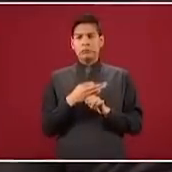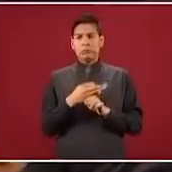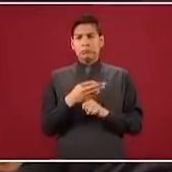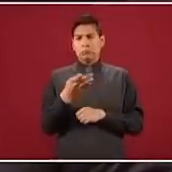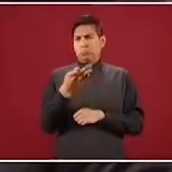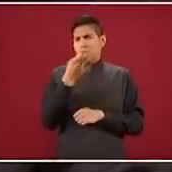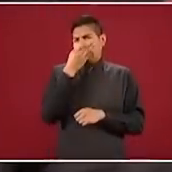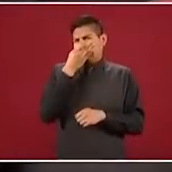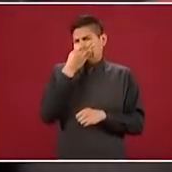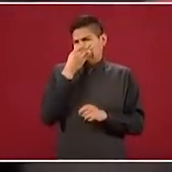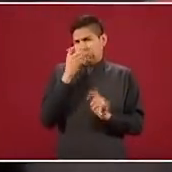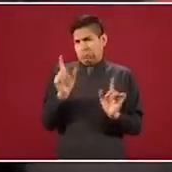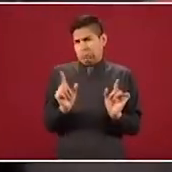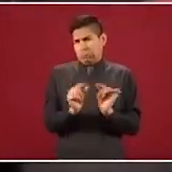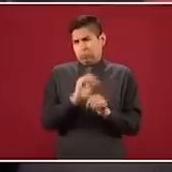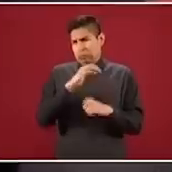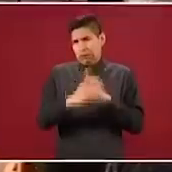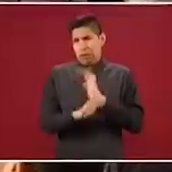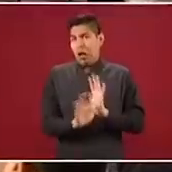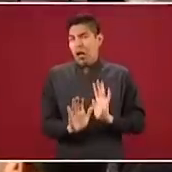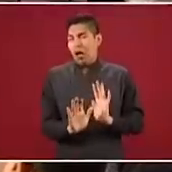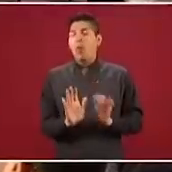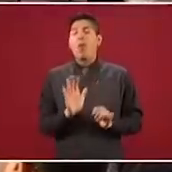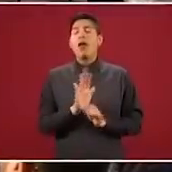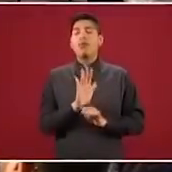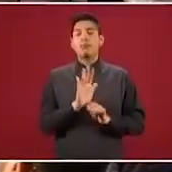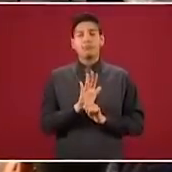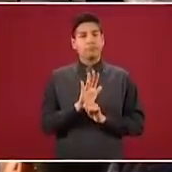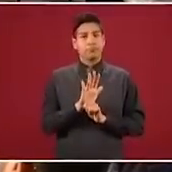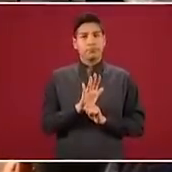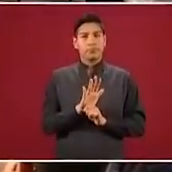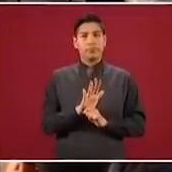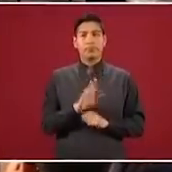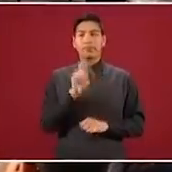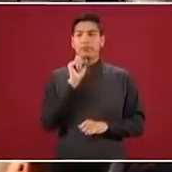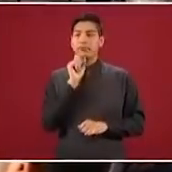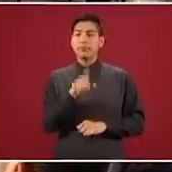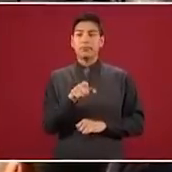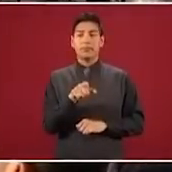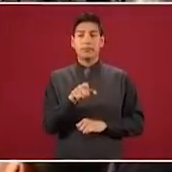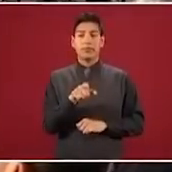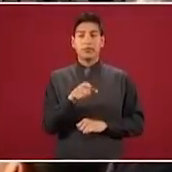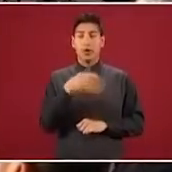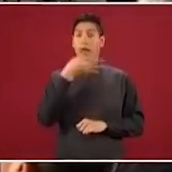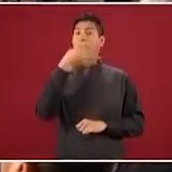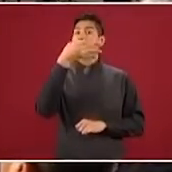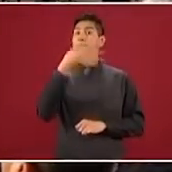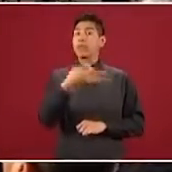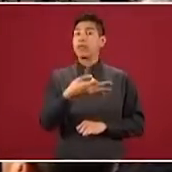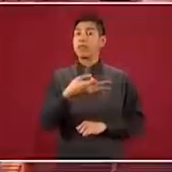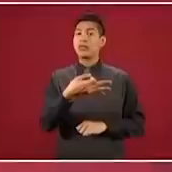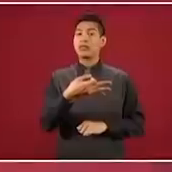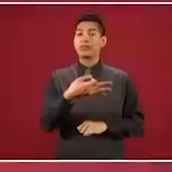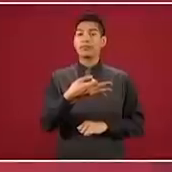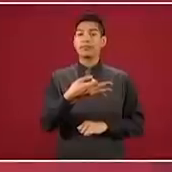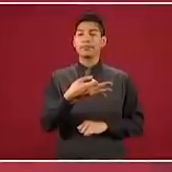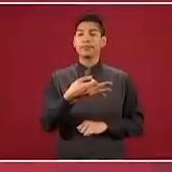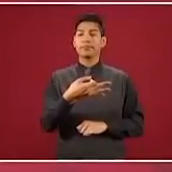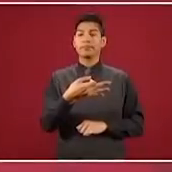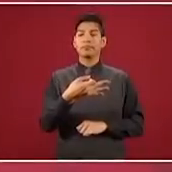sobre este tema, decirles que se entregan